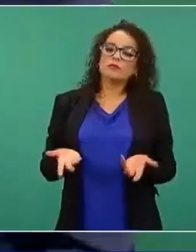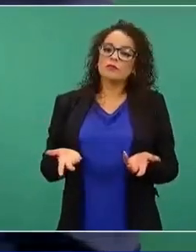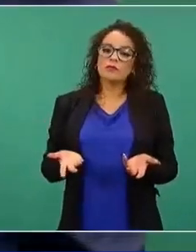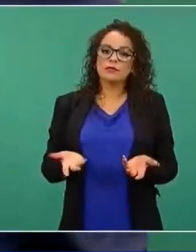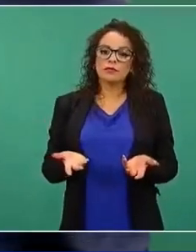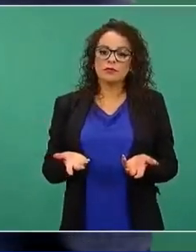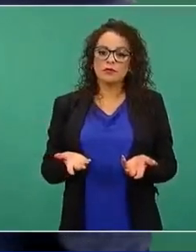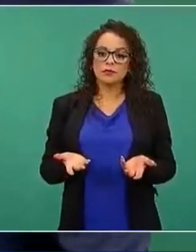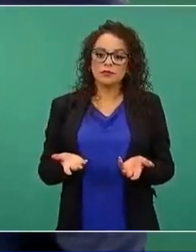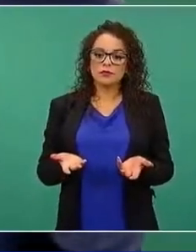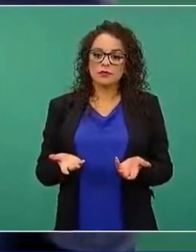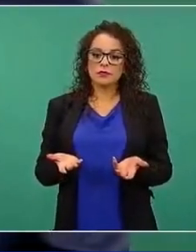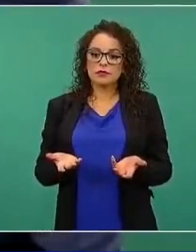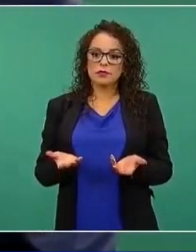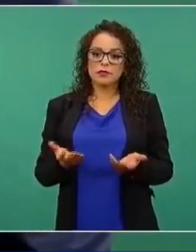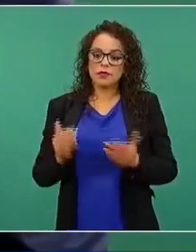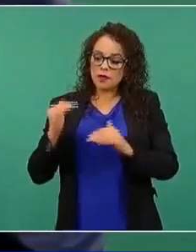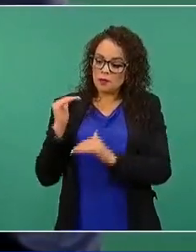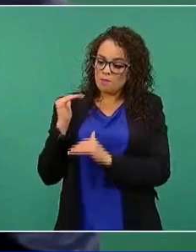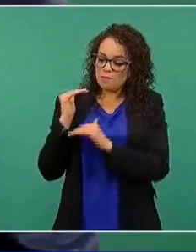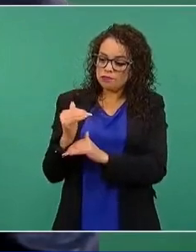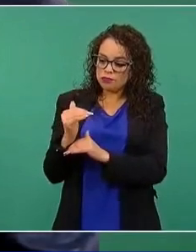congelamiento del salario.